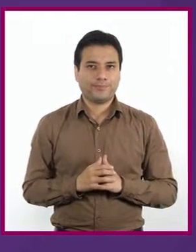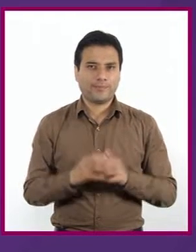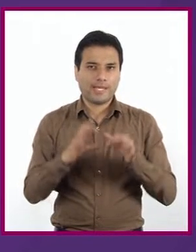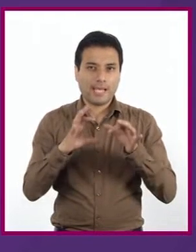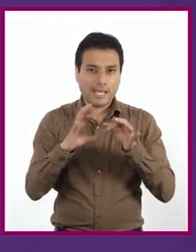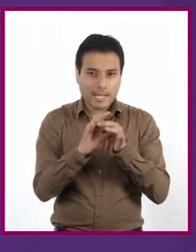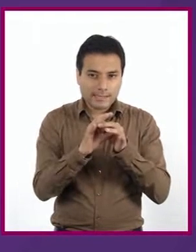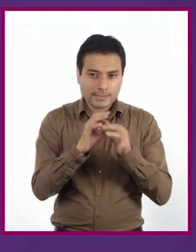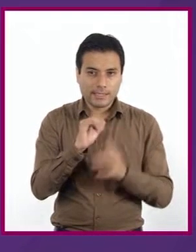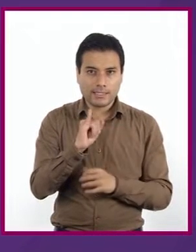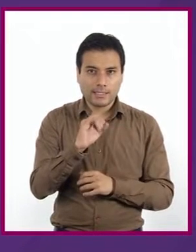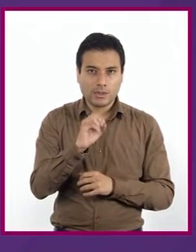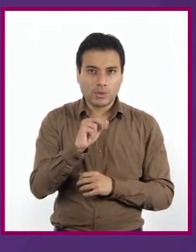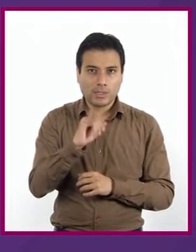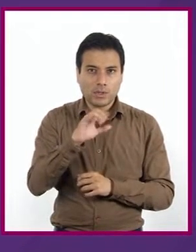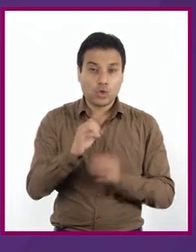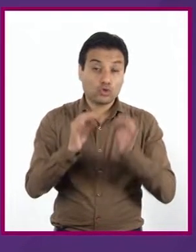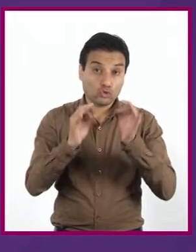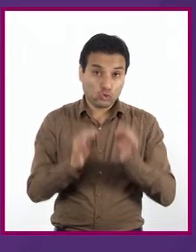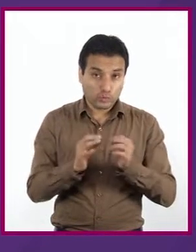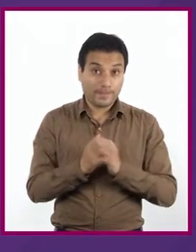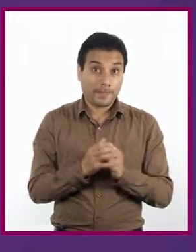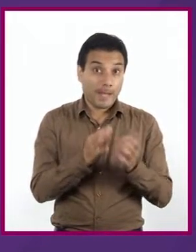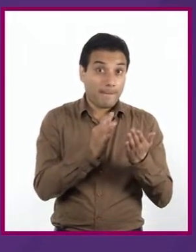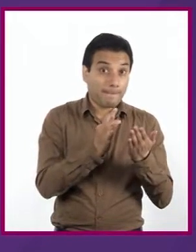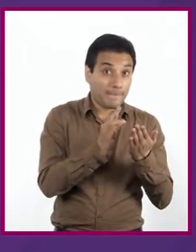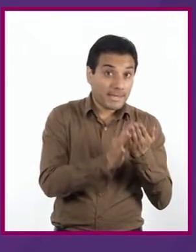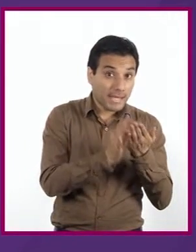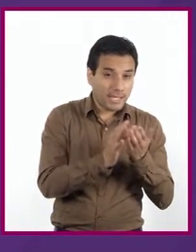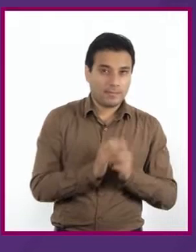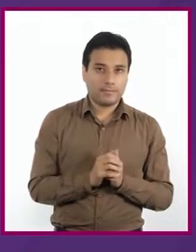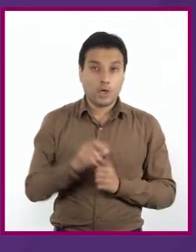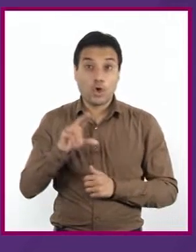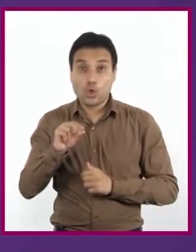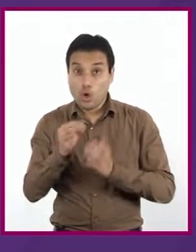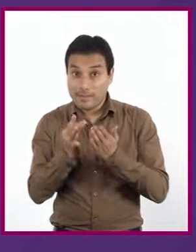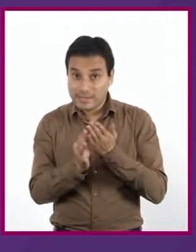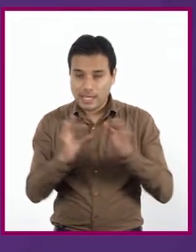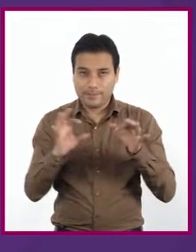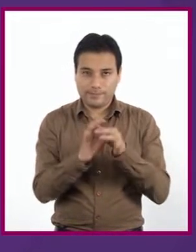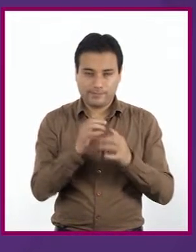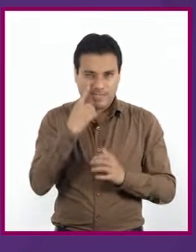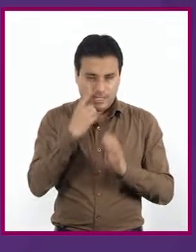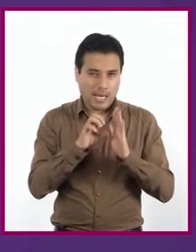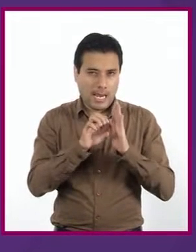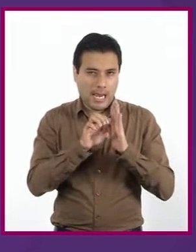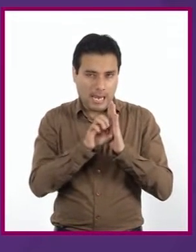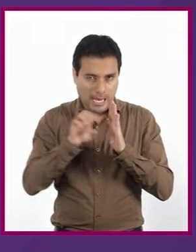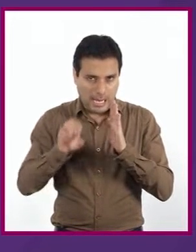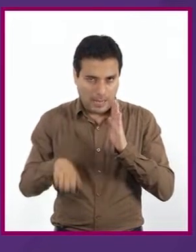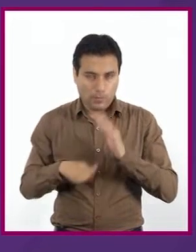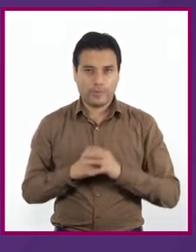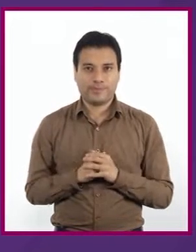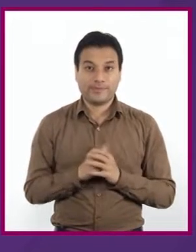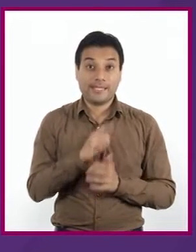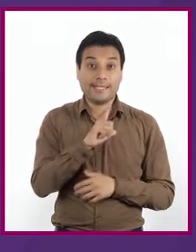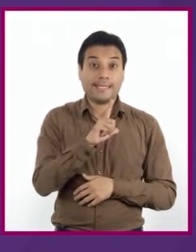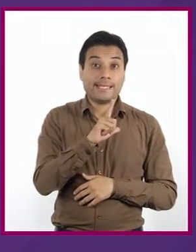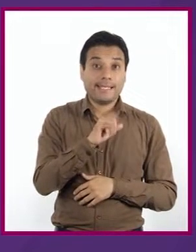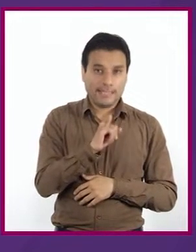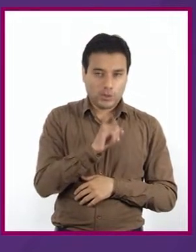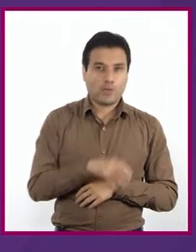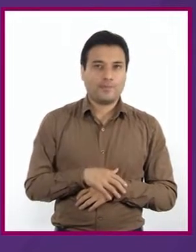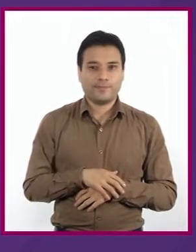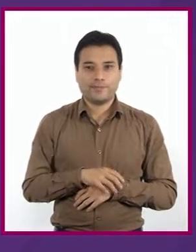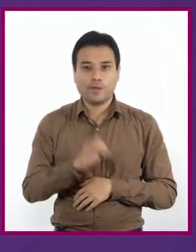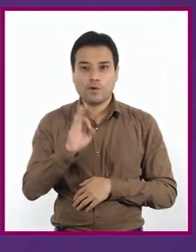iónico se lleva a cabo entre metales y no metales. Como ejemplo, les explicaremos el enlace entre el litio y el